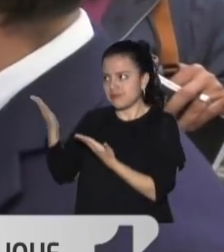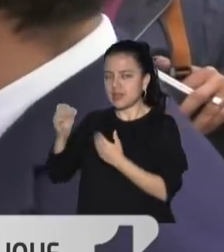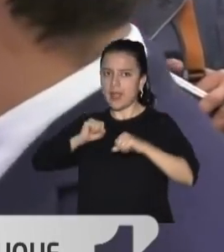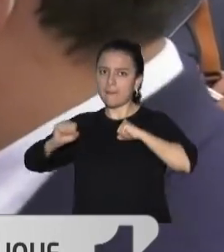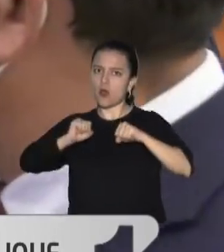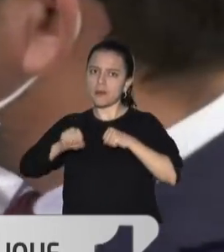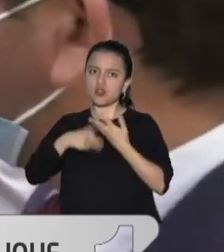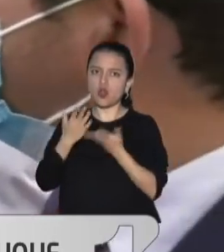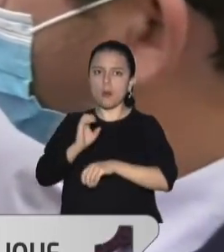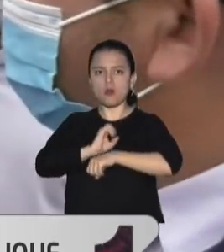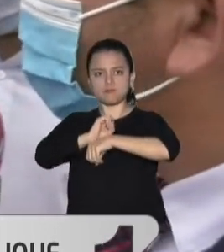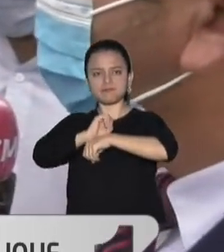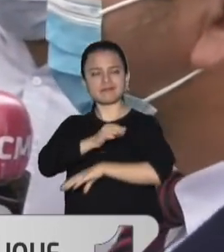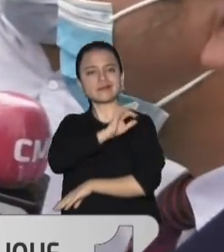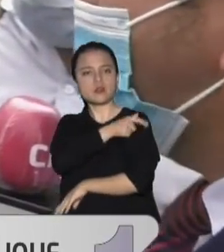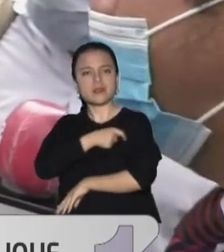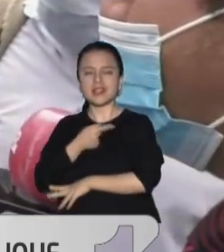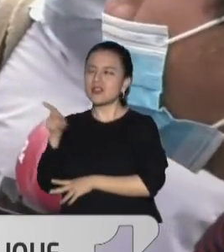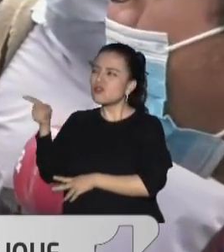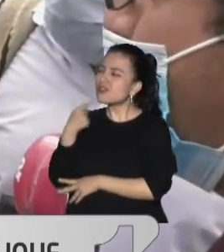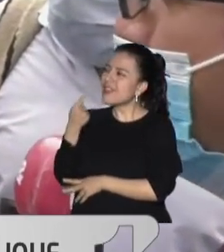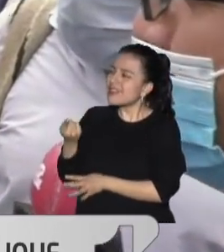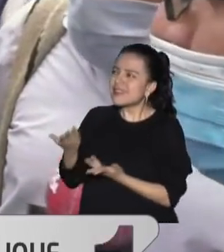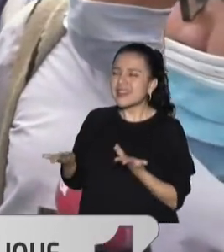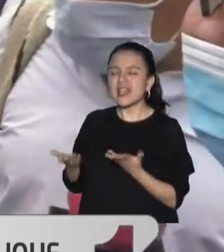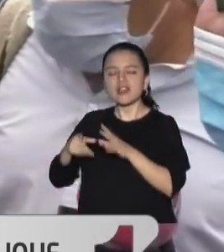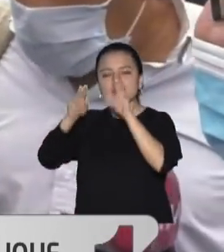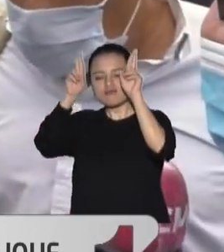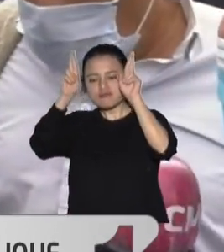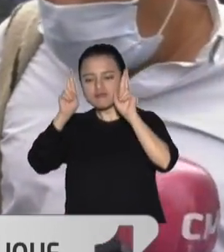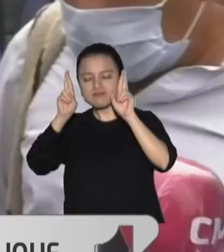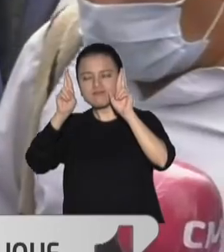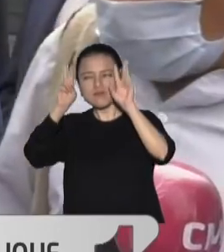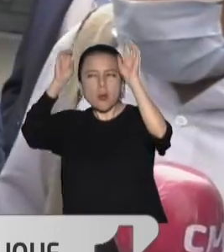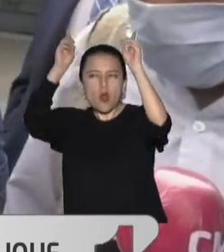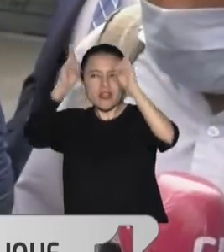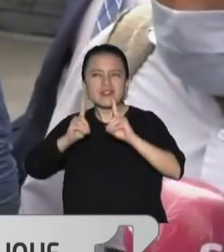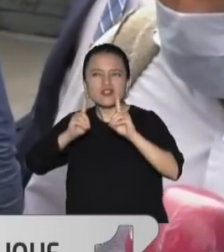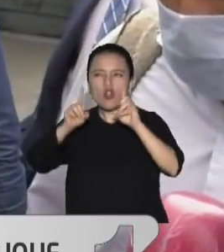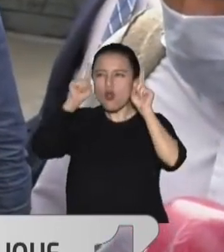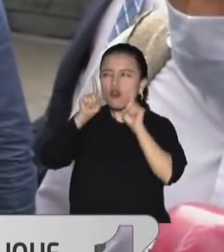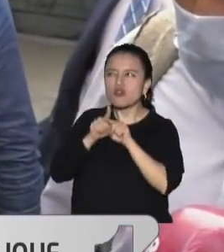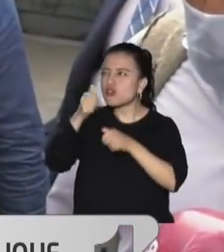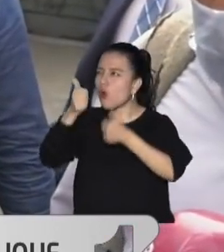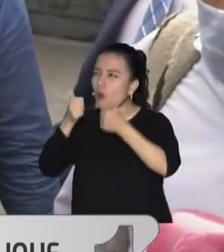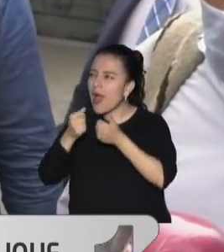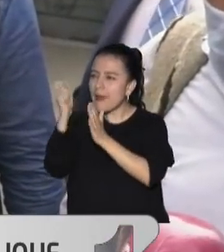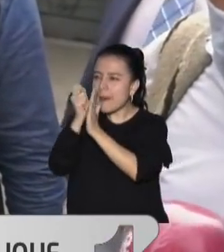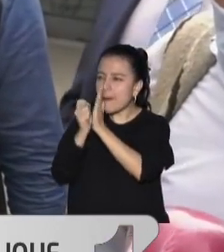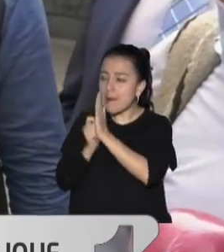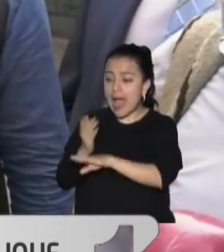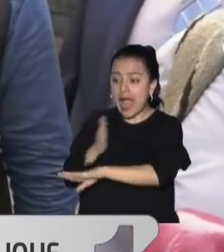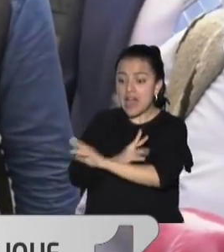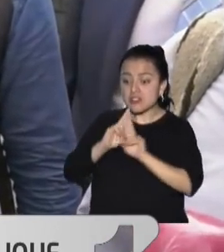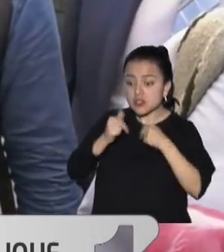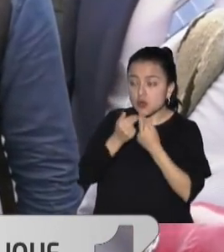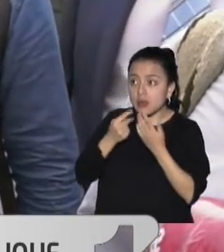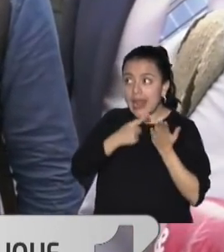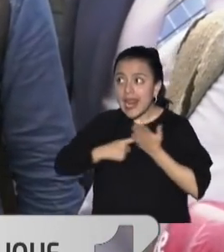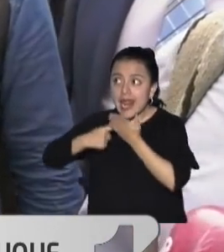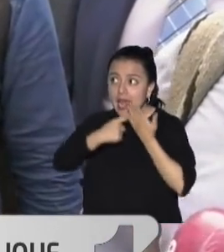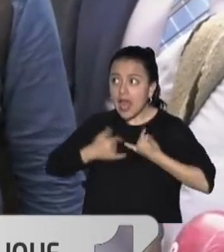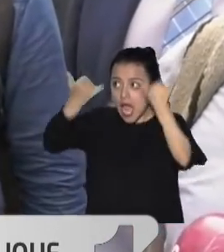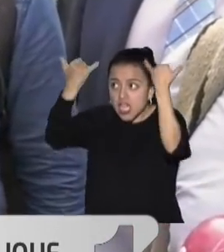movimiento del Comité Nacional de Paro. ¿Cuál es el resultado de esta reunión con los facilitadores y qué perspectivas hay de iniciar